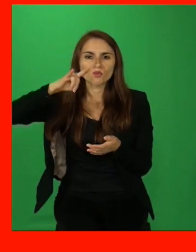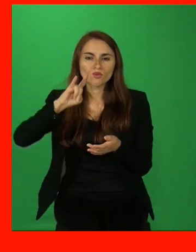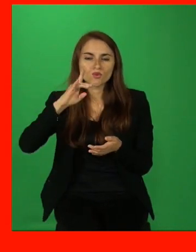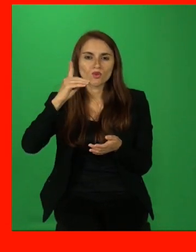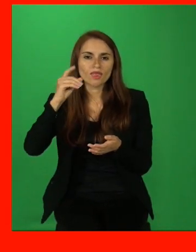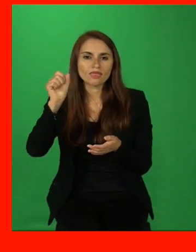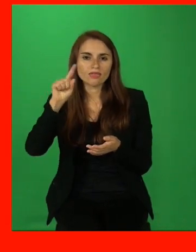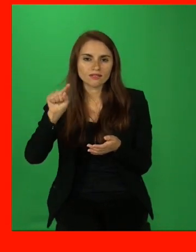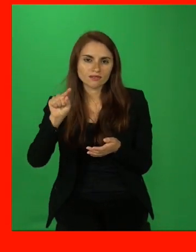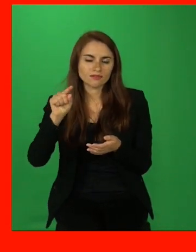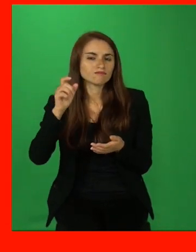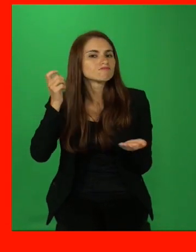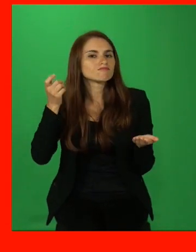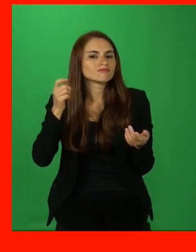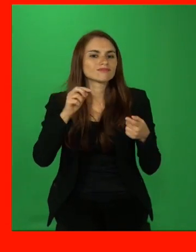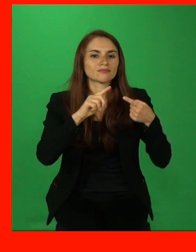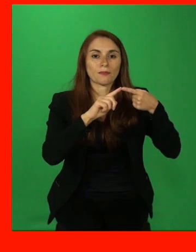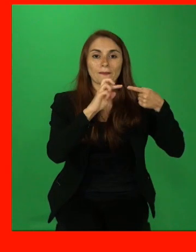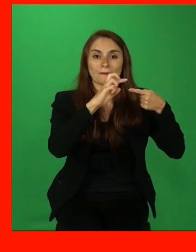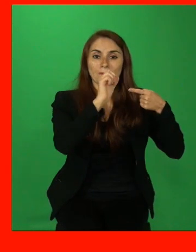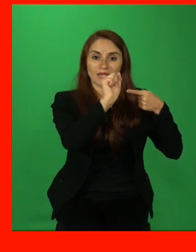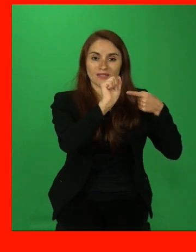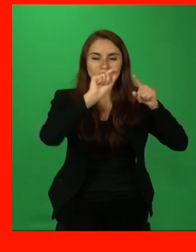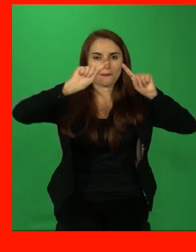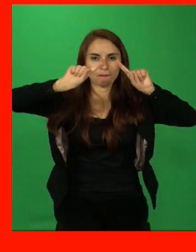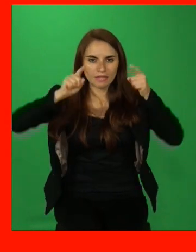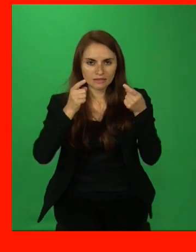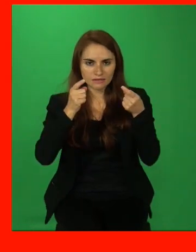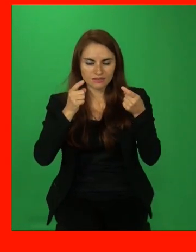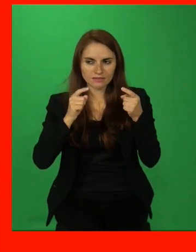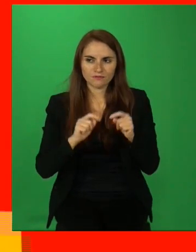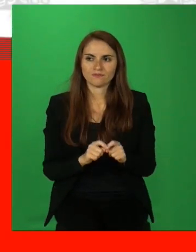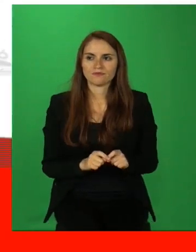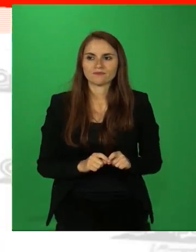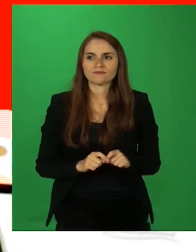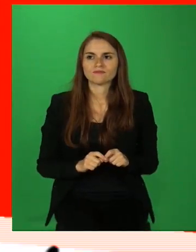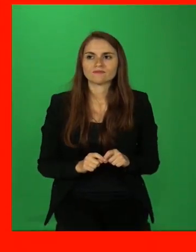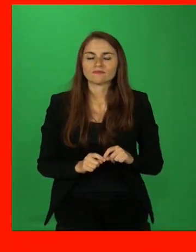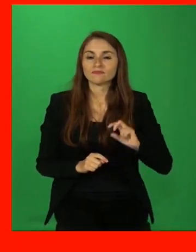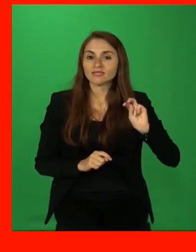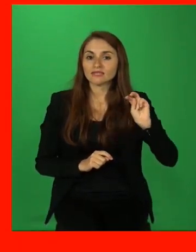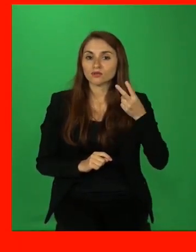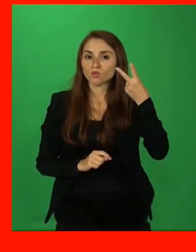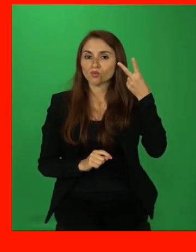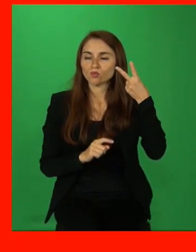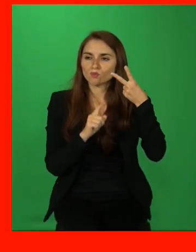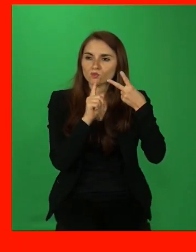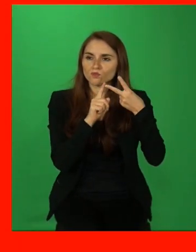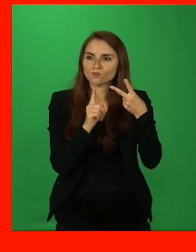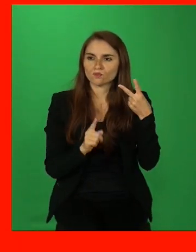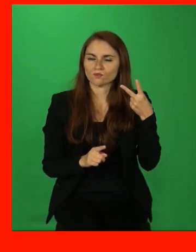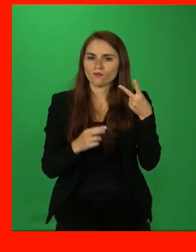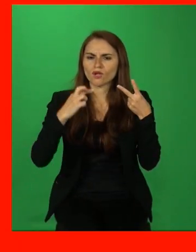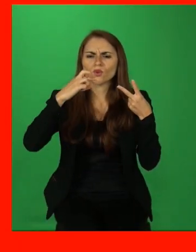para es por el paréntesis ahora fíjate en la segunda